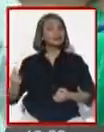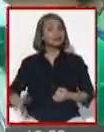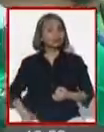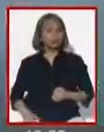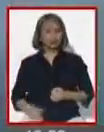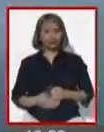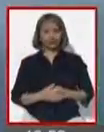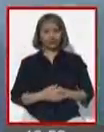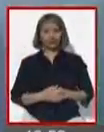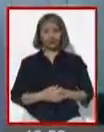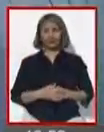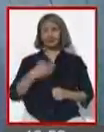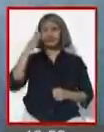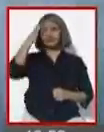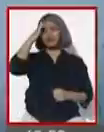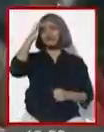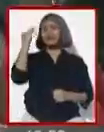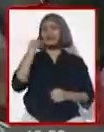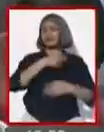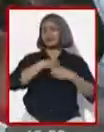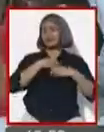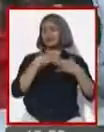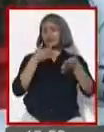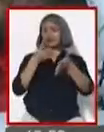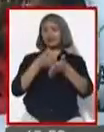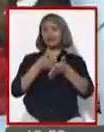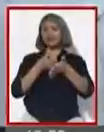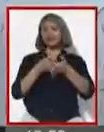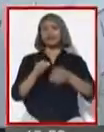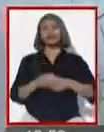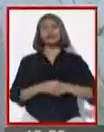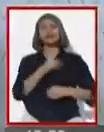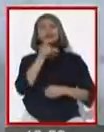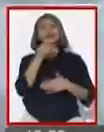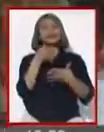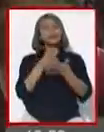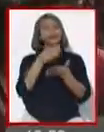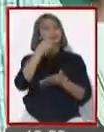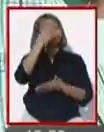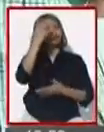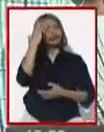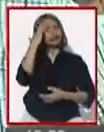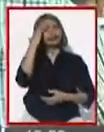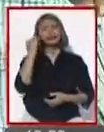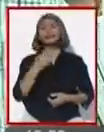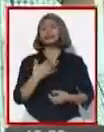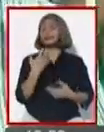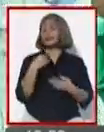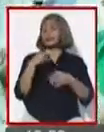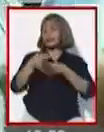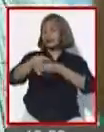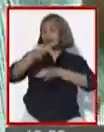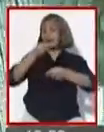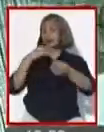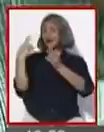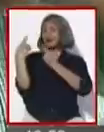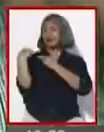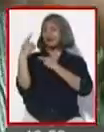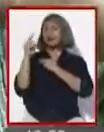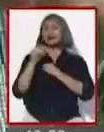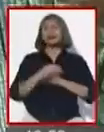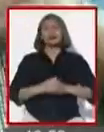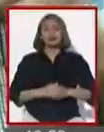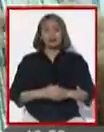mandados. ¿Por qué la molestia con el señor, o contra quién es la molestia? Porque se atribuye cosas que no